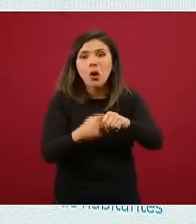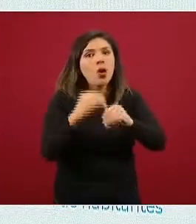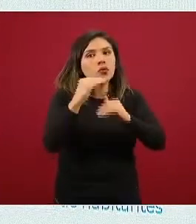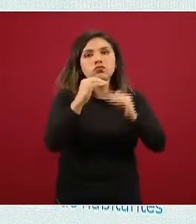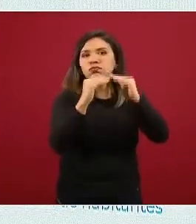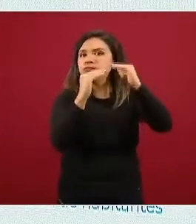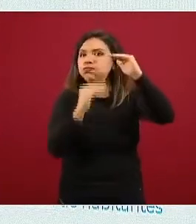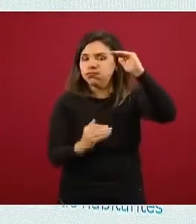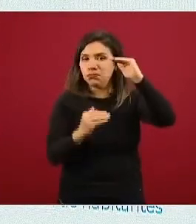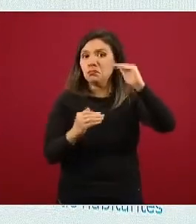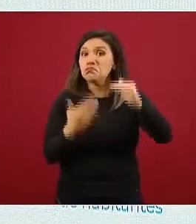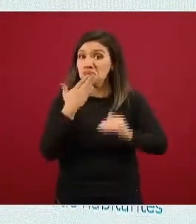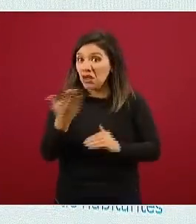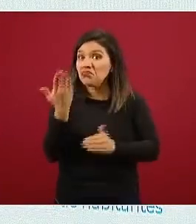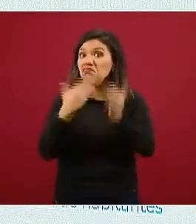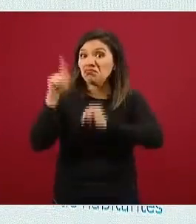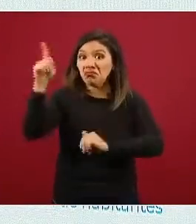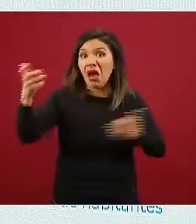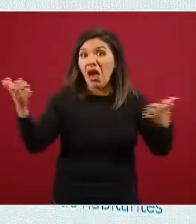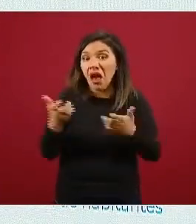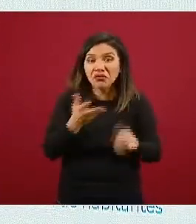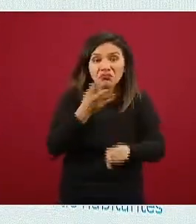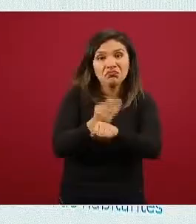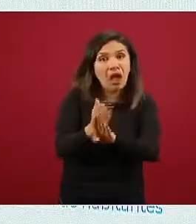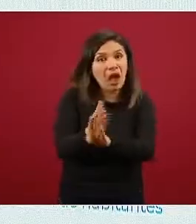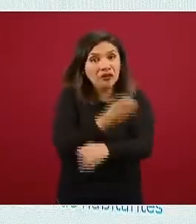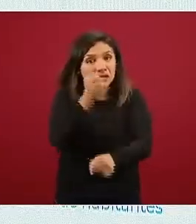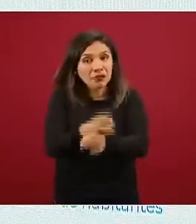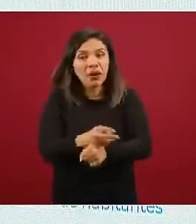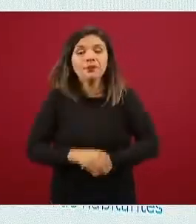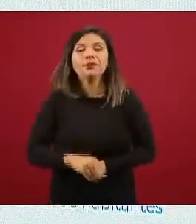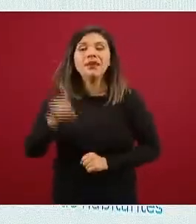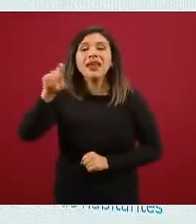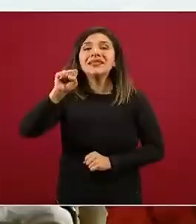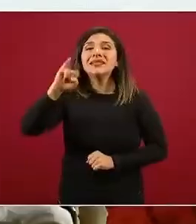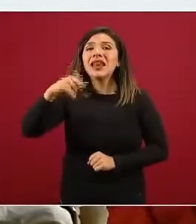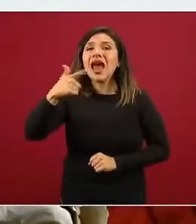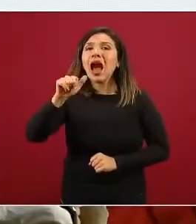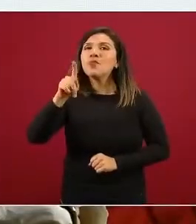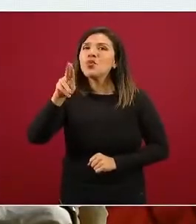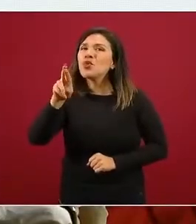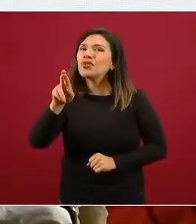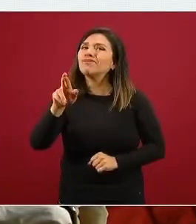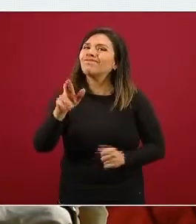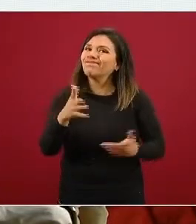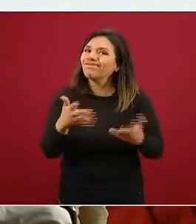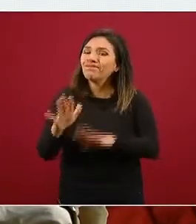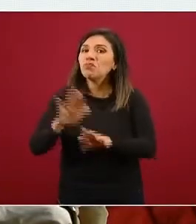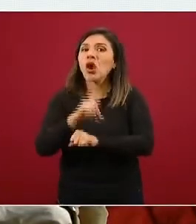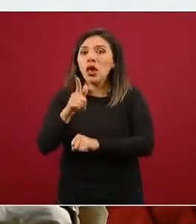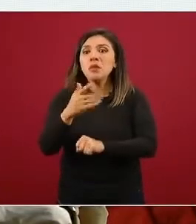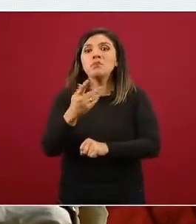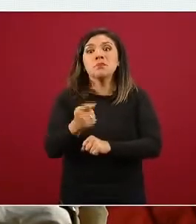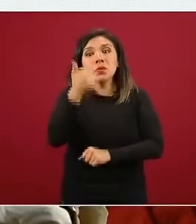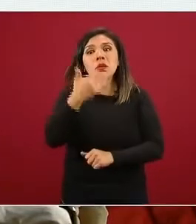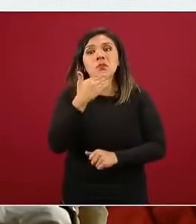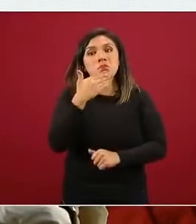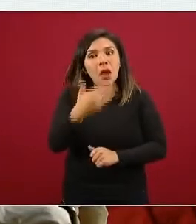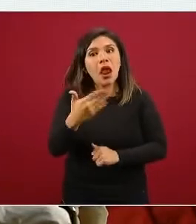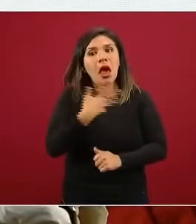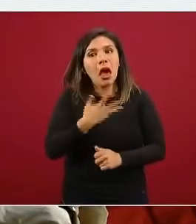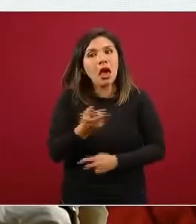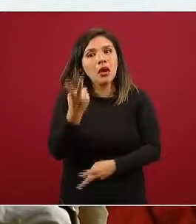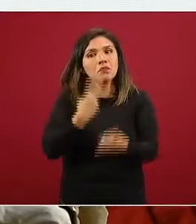curva. Muy exitosa esta intervención. Singapur no tanto, porque Singapur logró éxito en la medida en que